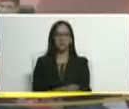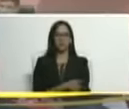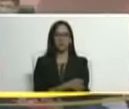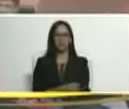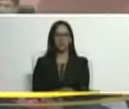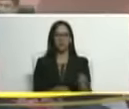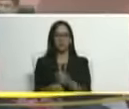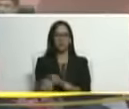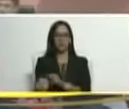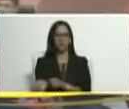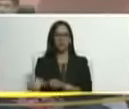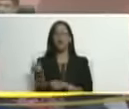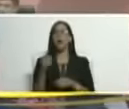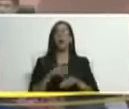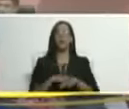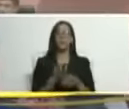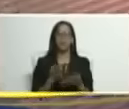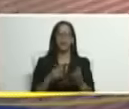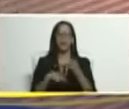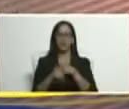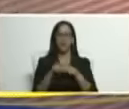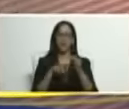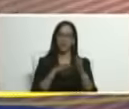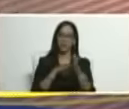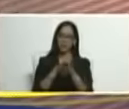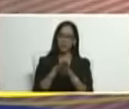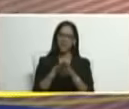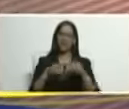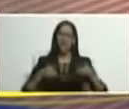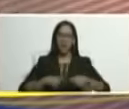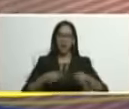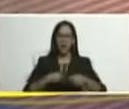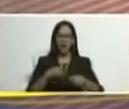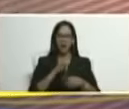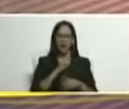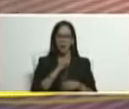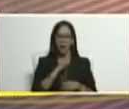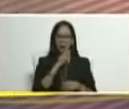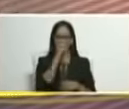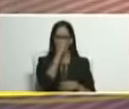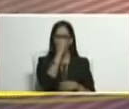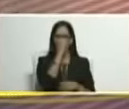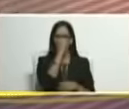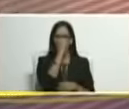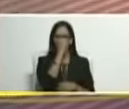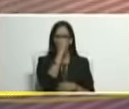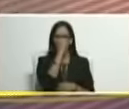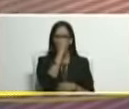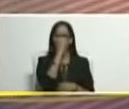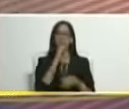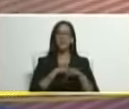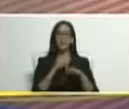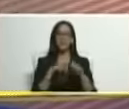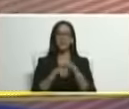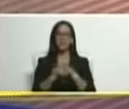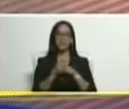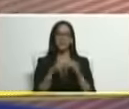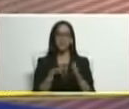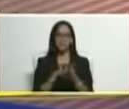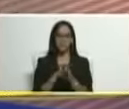Porque vamos avanzando con esfuerzo propio, porque vamos avanzando, como digo